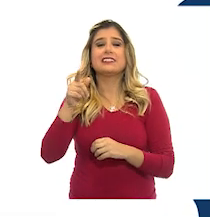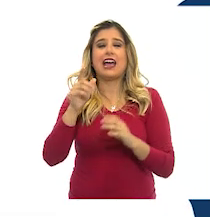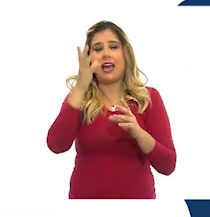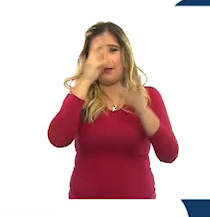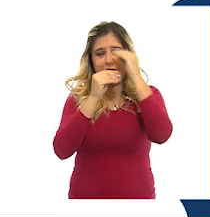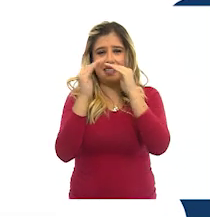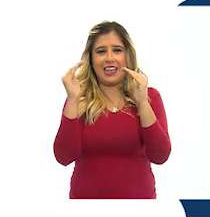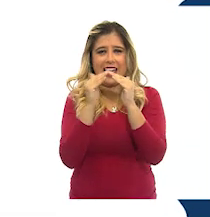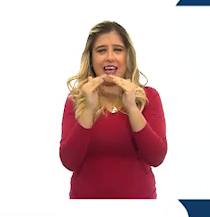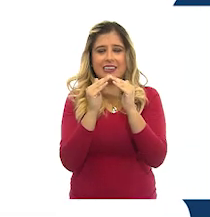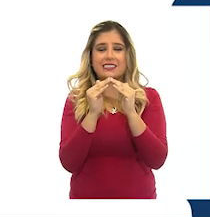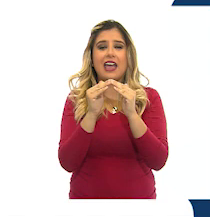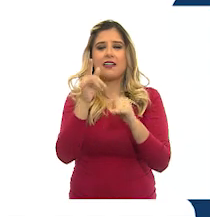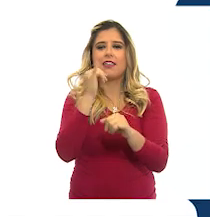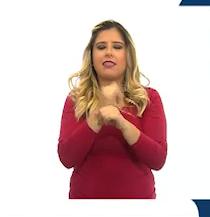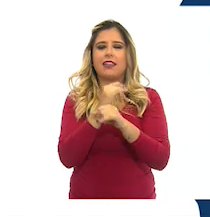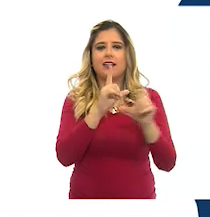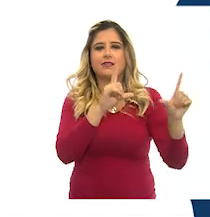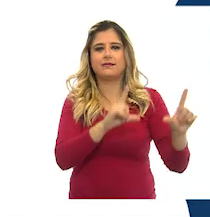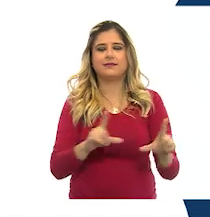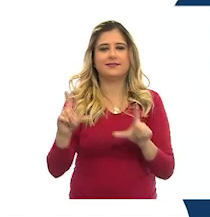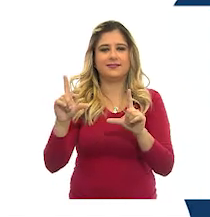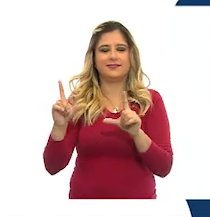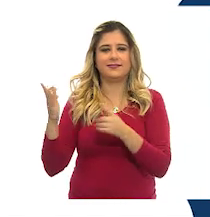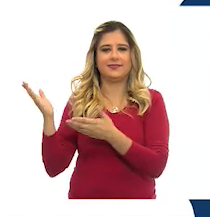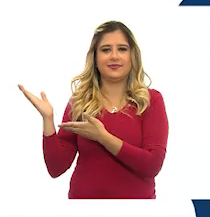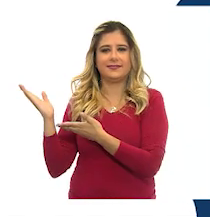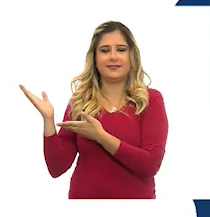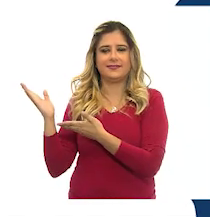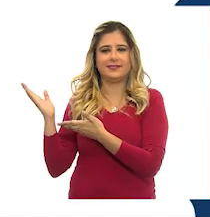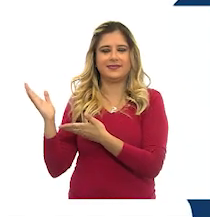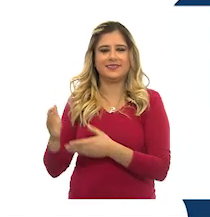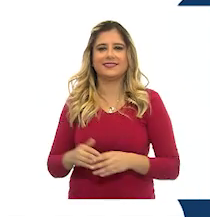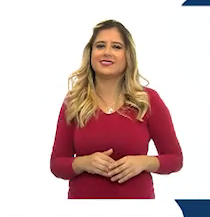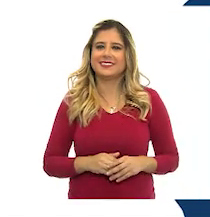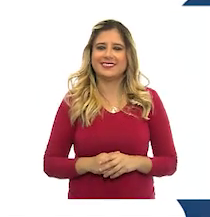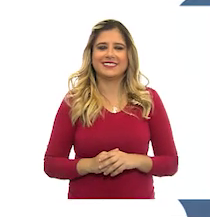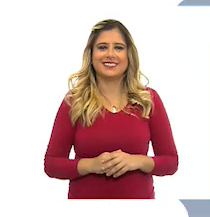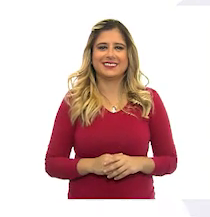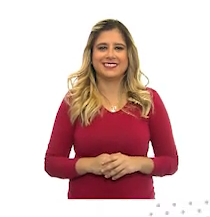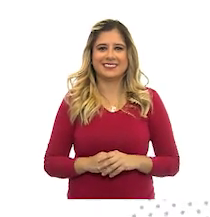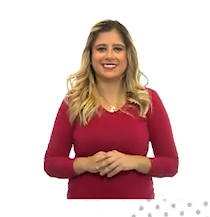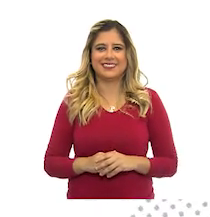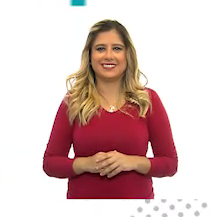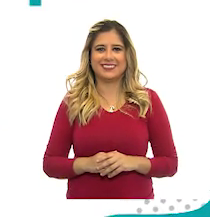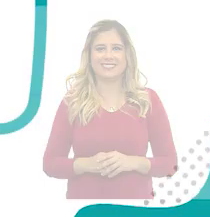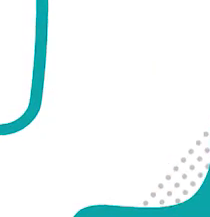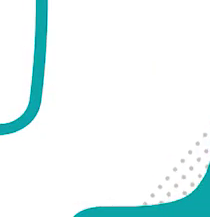siguiente liga: aprendeencasa.cep.gov.mx.